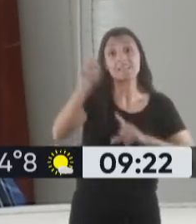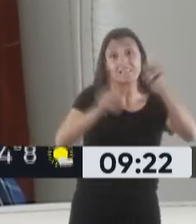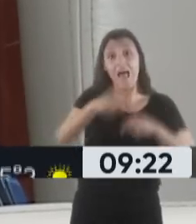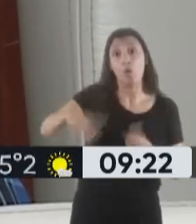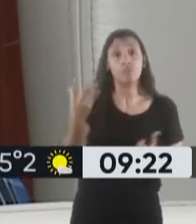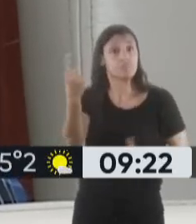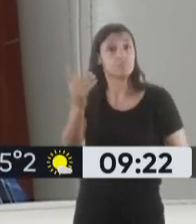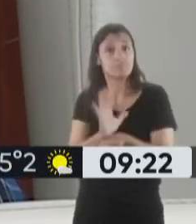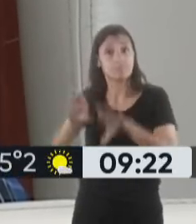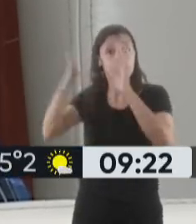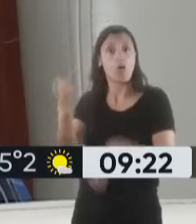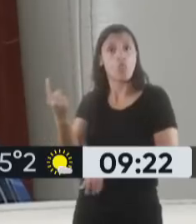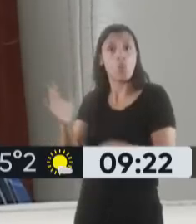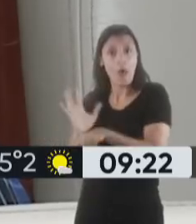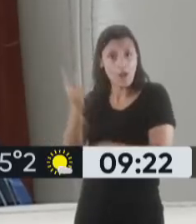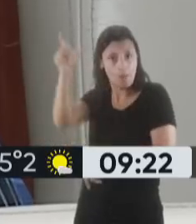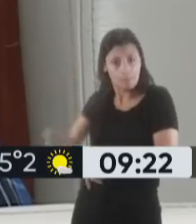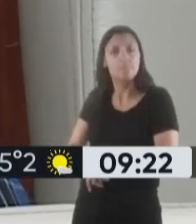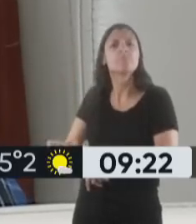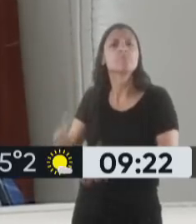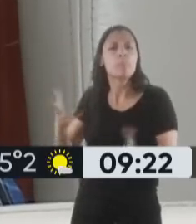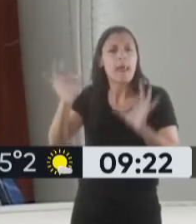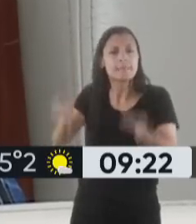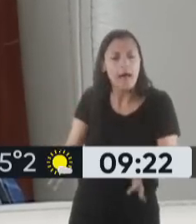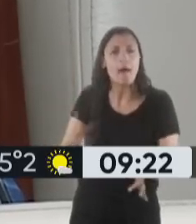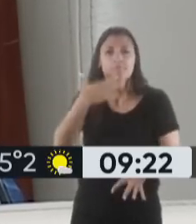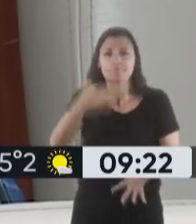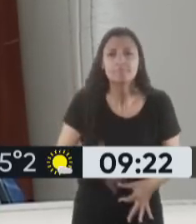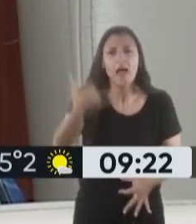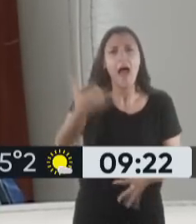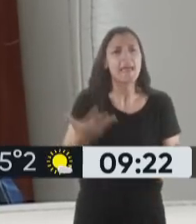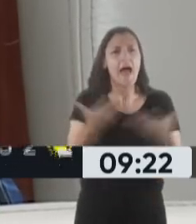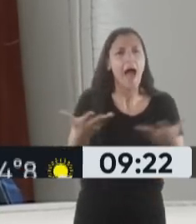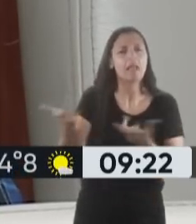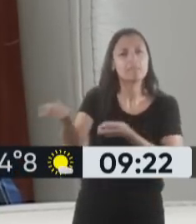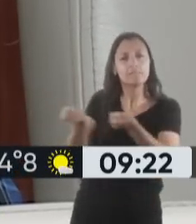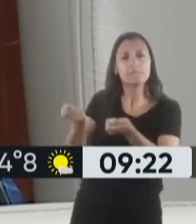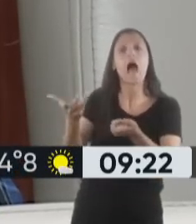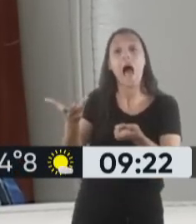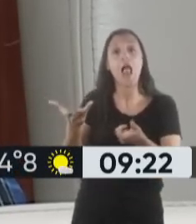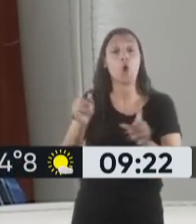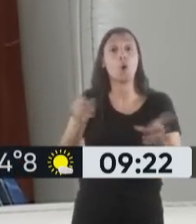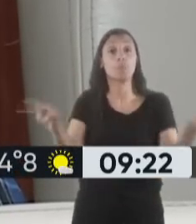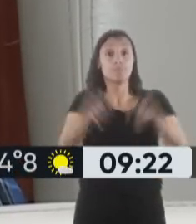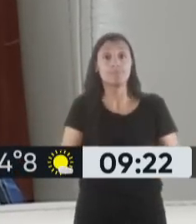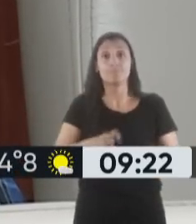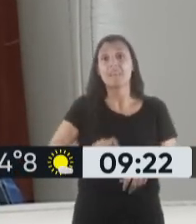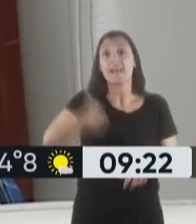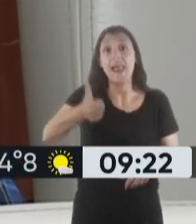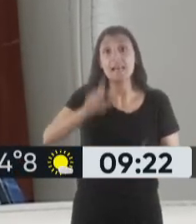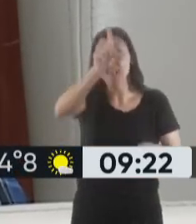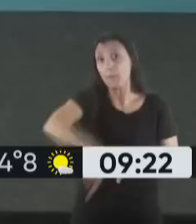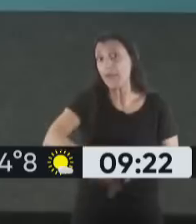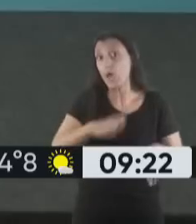u oligopólicas, para saber, bueno, si en realidad hay un componente también de especulación o de ganancia extraordinaria en estos aumentos de